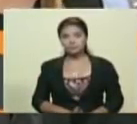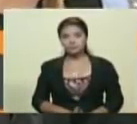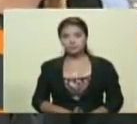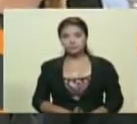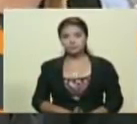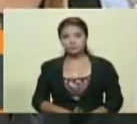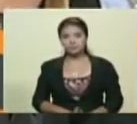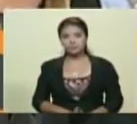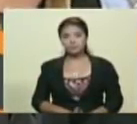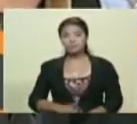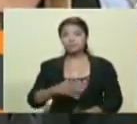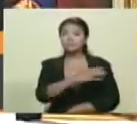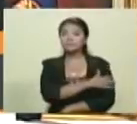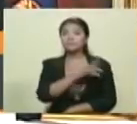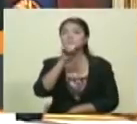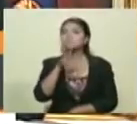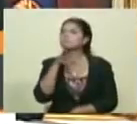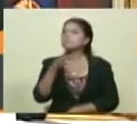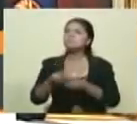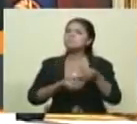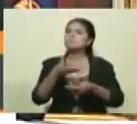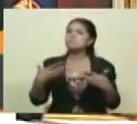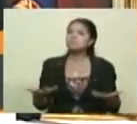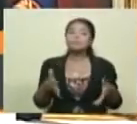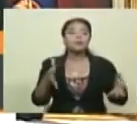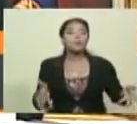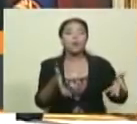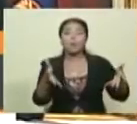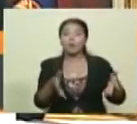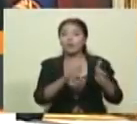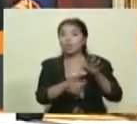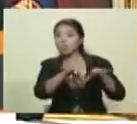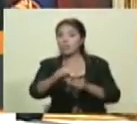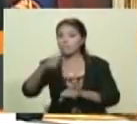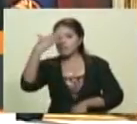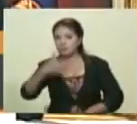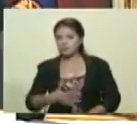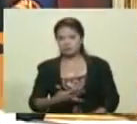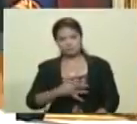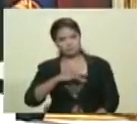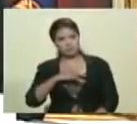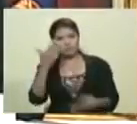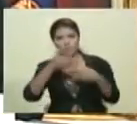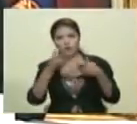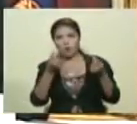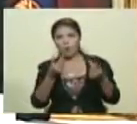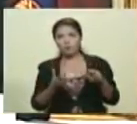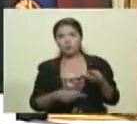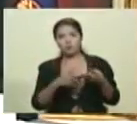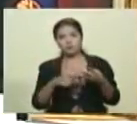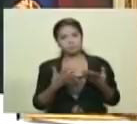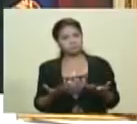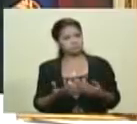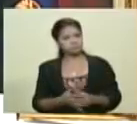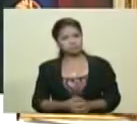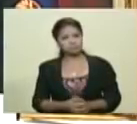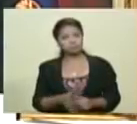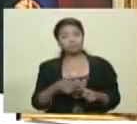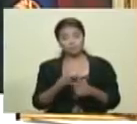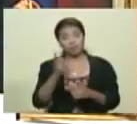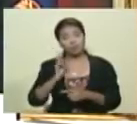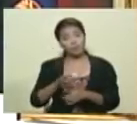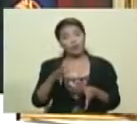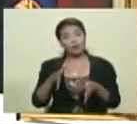Y la derecha venezolana, ¿en qué anda? Promoviendo la invasión militar, el bloqueo económico. Así que hay que ganar la